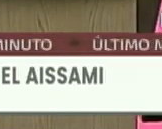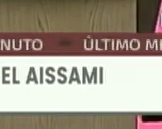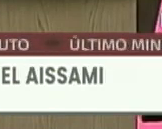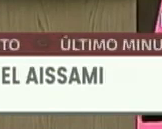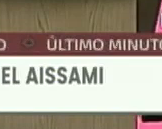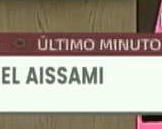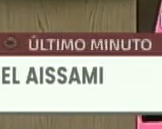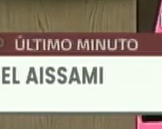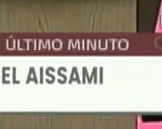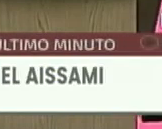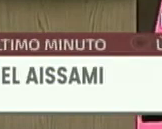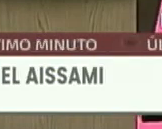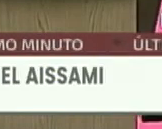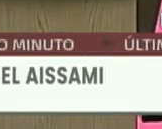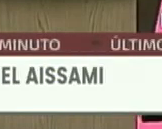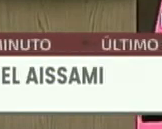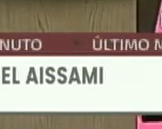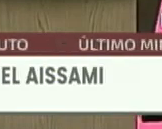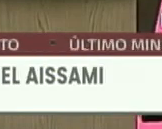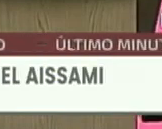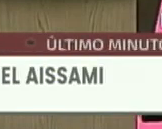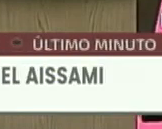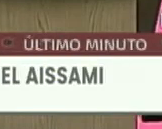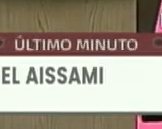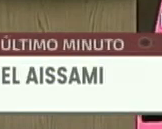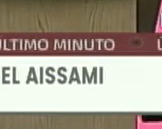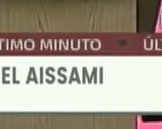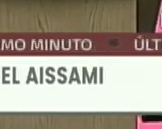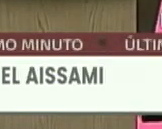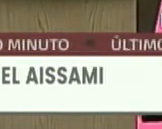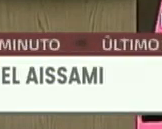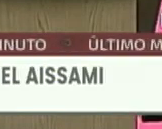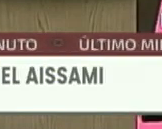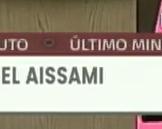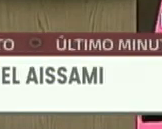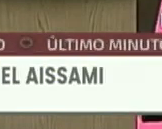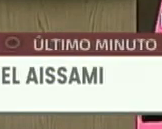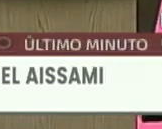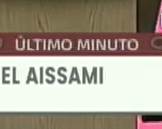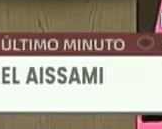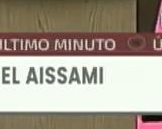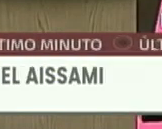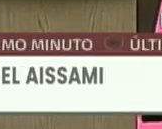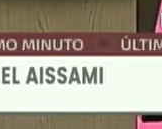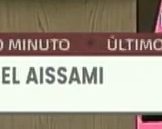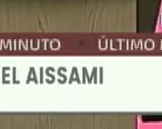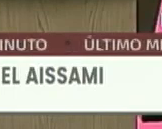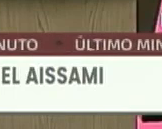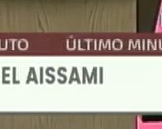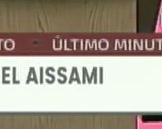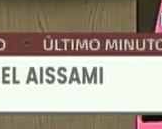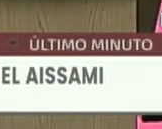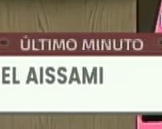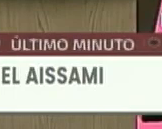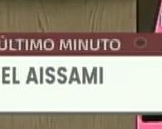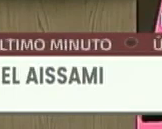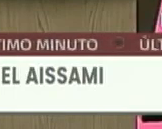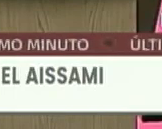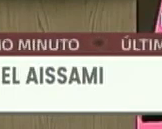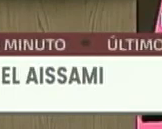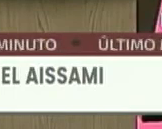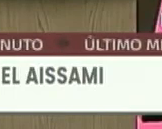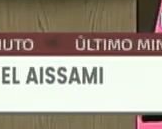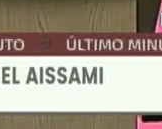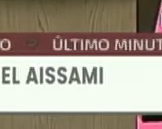Gracias a la conciencia profunda de todo nuestro pueblo, gracias al civismo, al espíritu